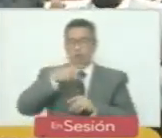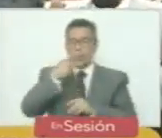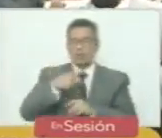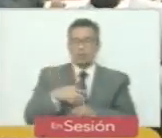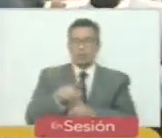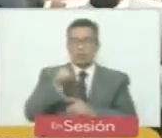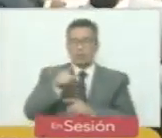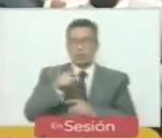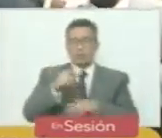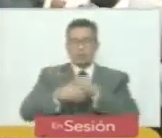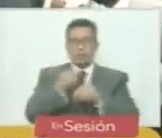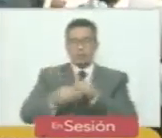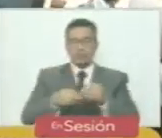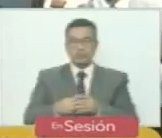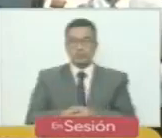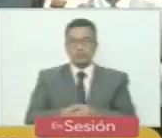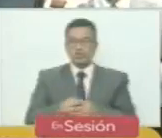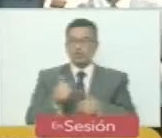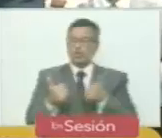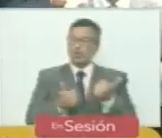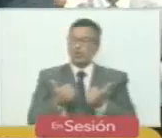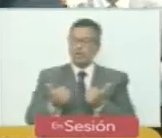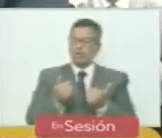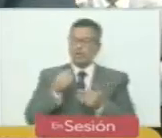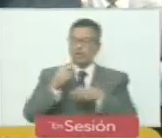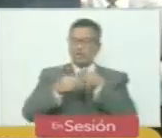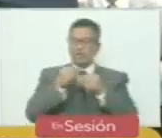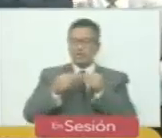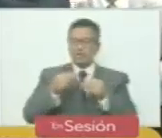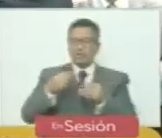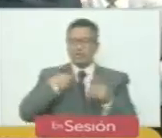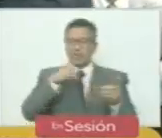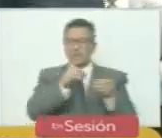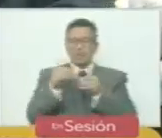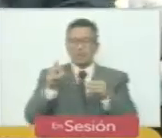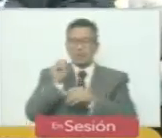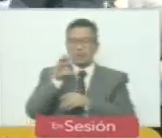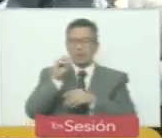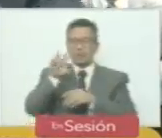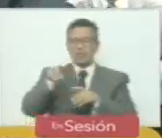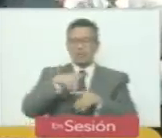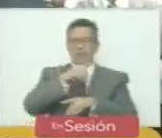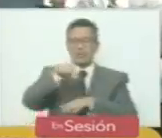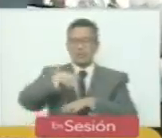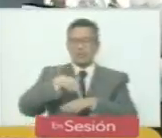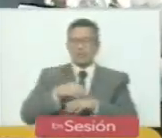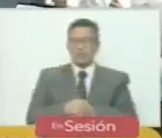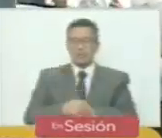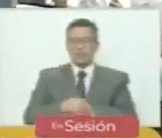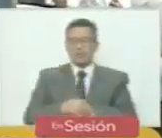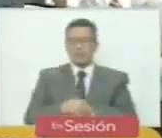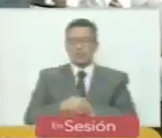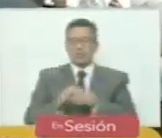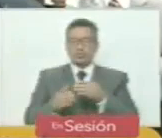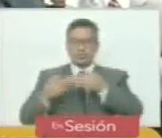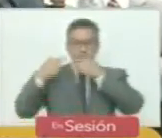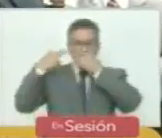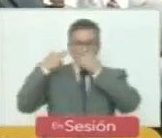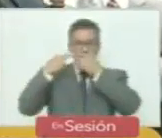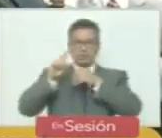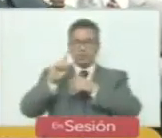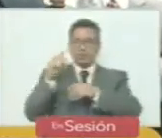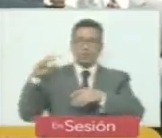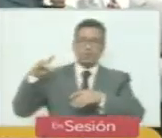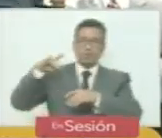de este hecho. ¿Cuál es el hecho que hoy se debate en esta Asamblea Nacional? Es el secuestro de un